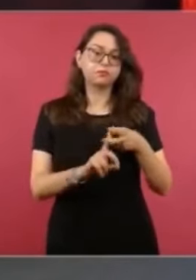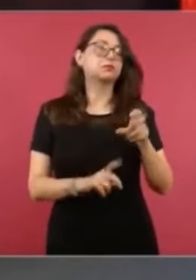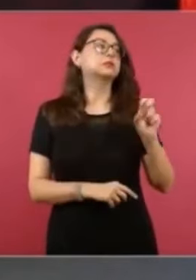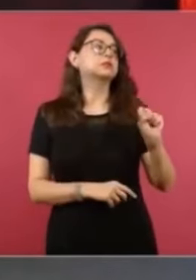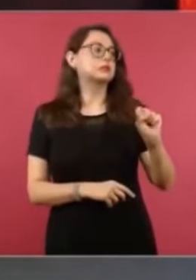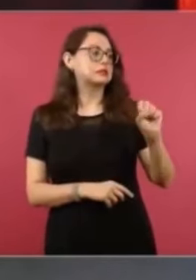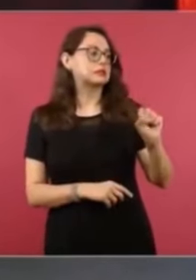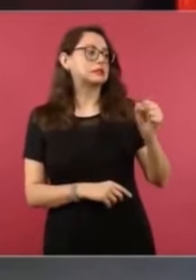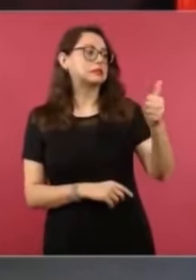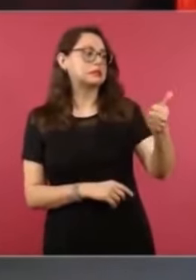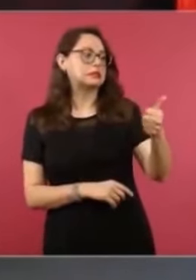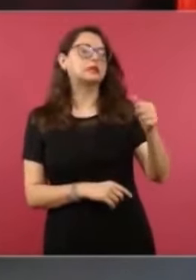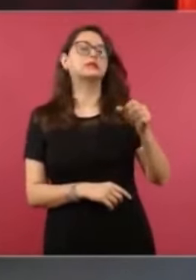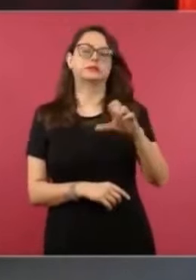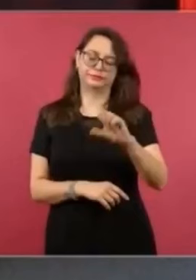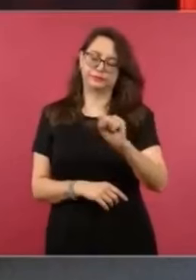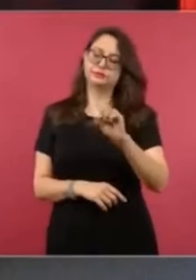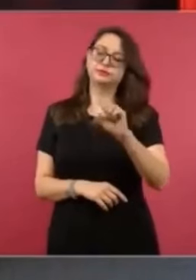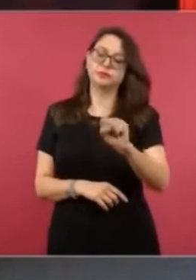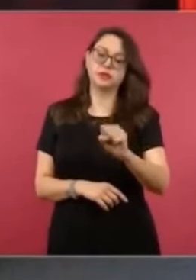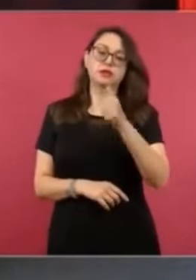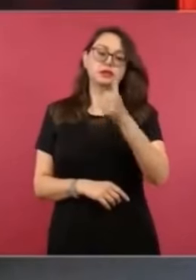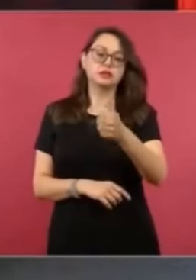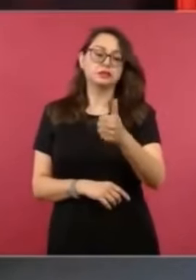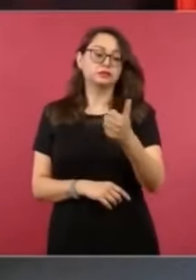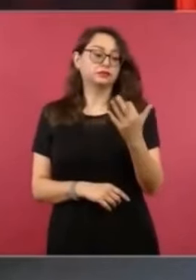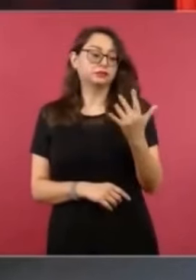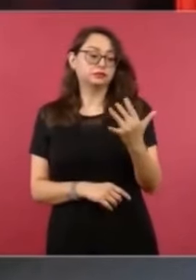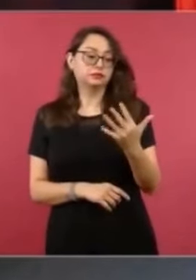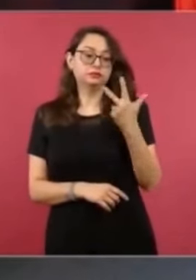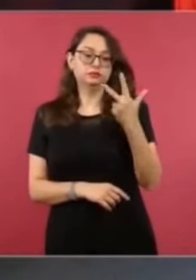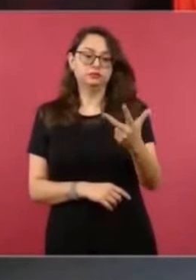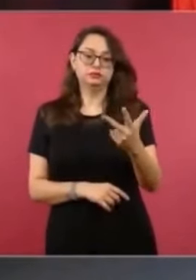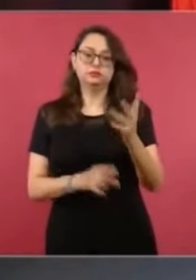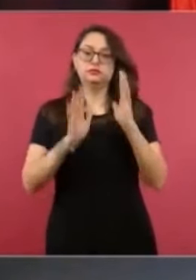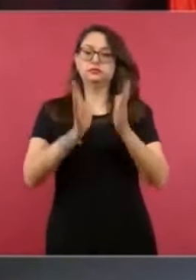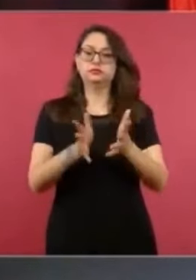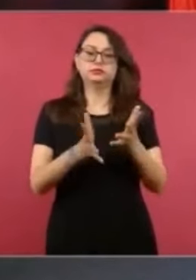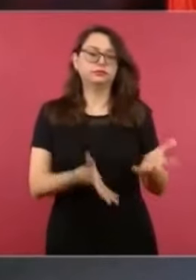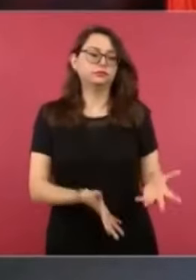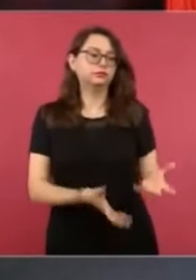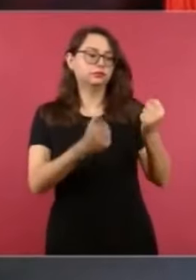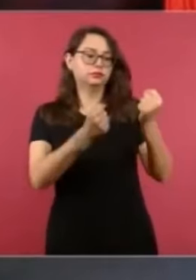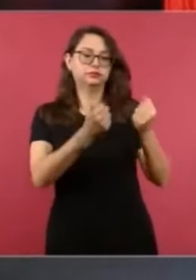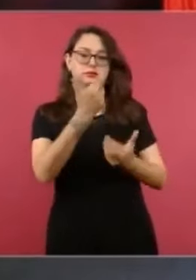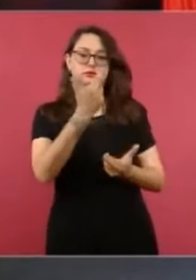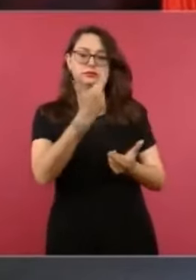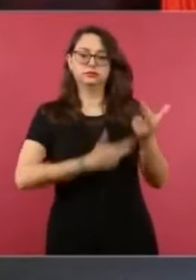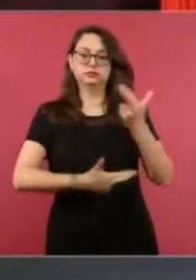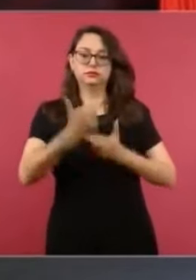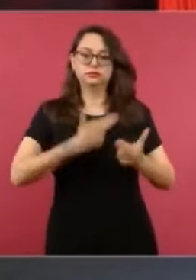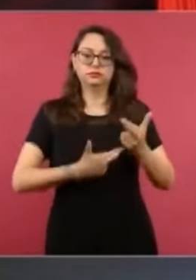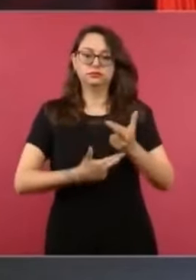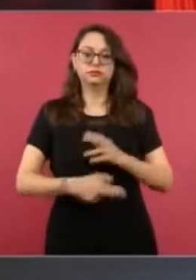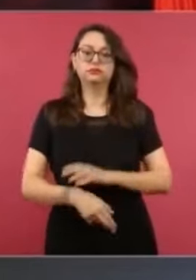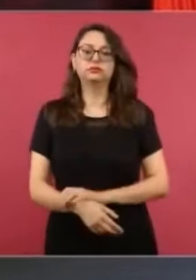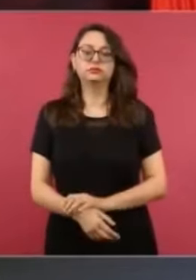y ya hay 58 focalizados, faltan ocho